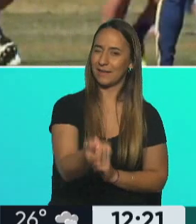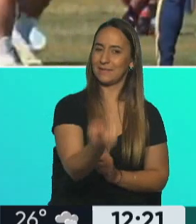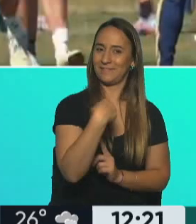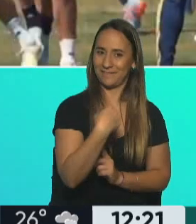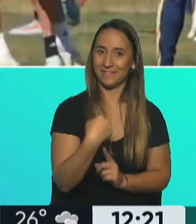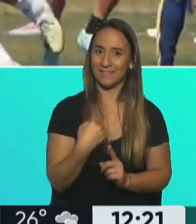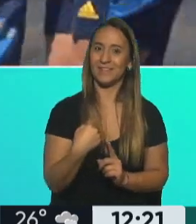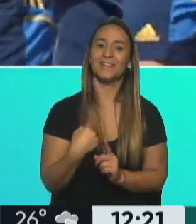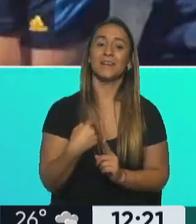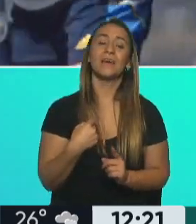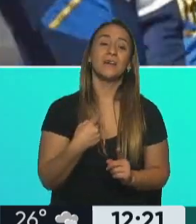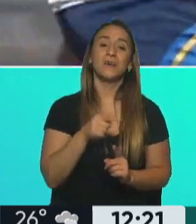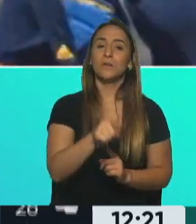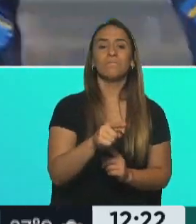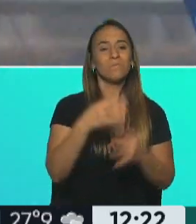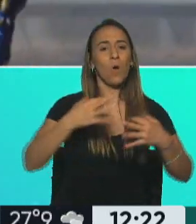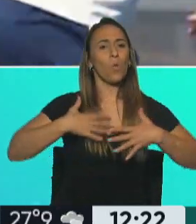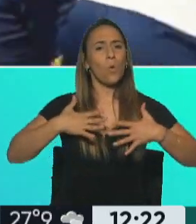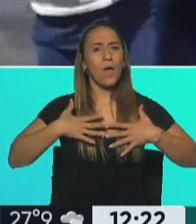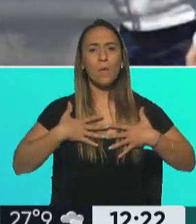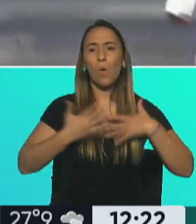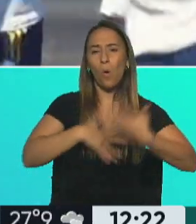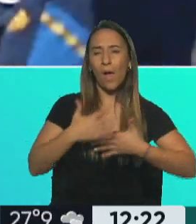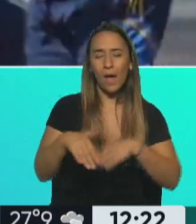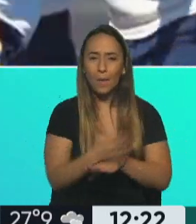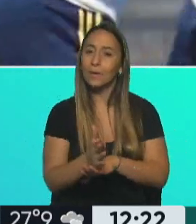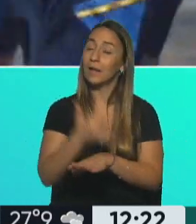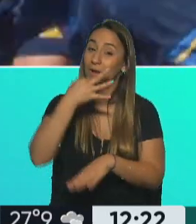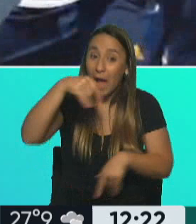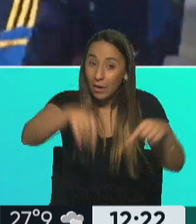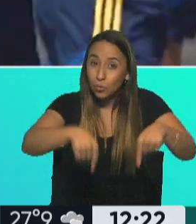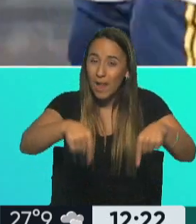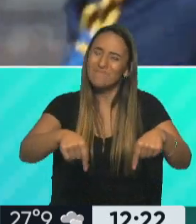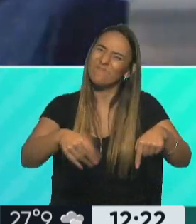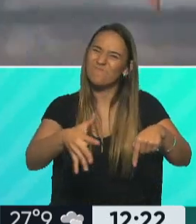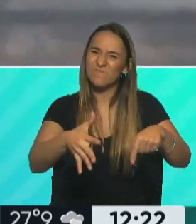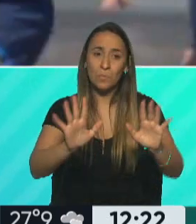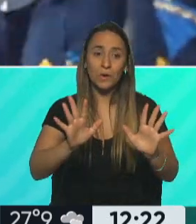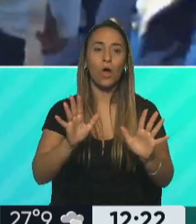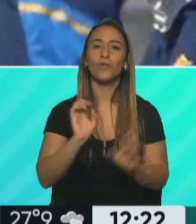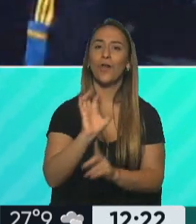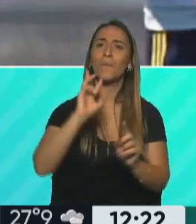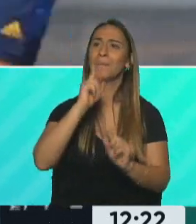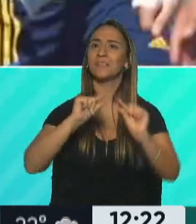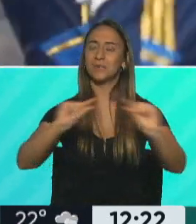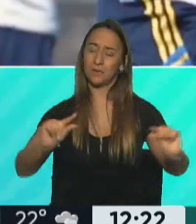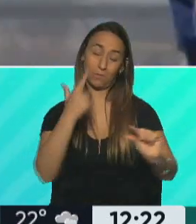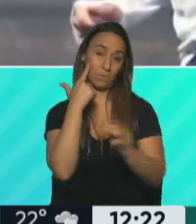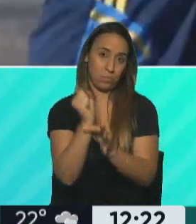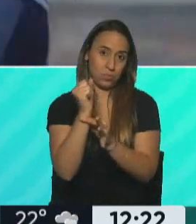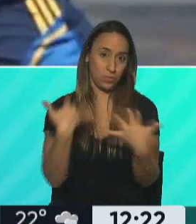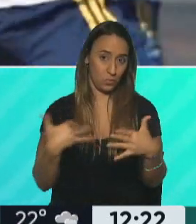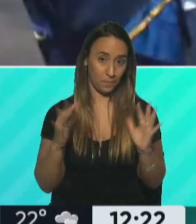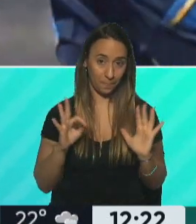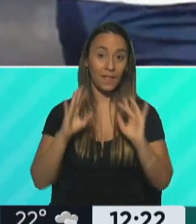importante no en cuanto al rendimiento eh y su actualidad en realidad buen ejemplo el que te puede dar River no con los regresos que la verdad que